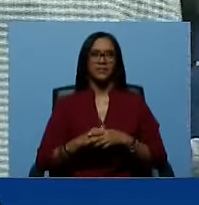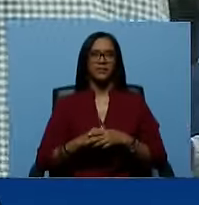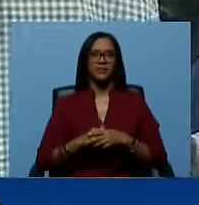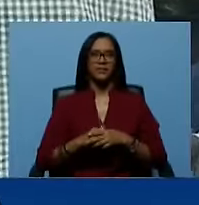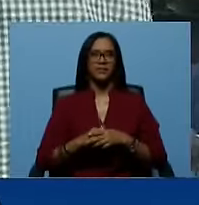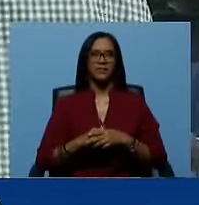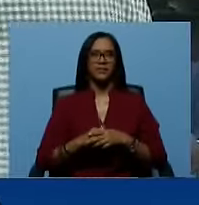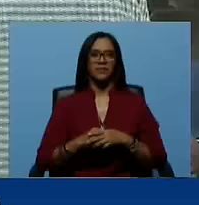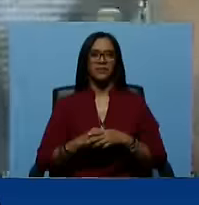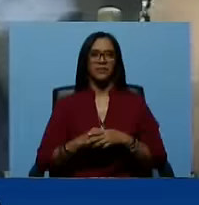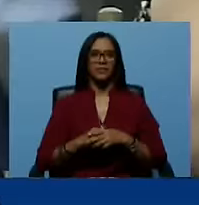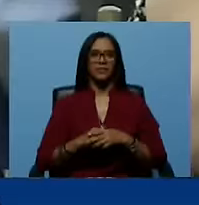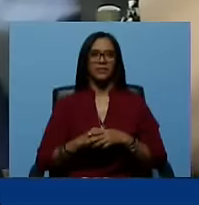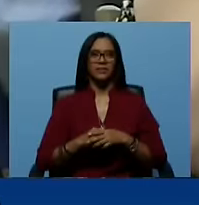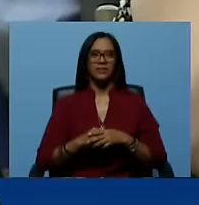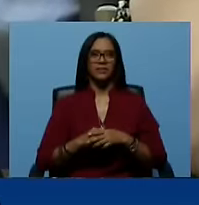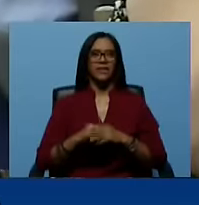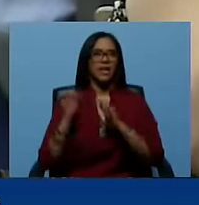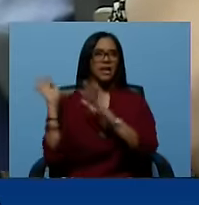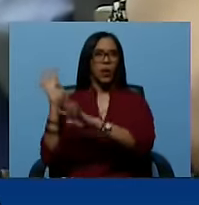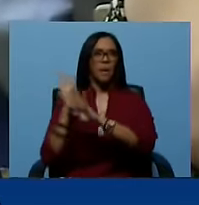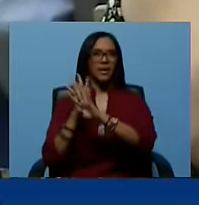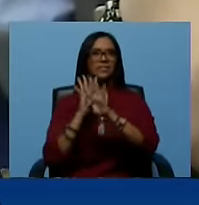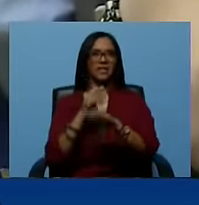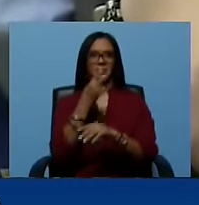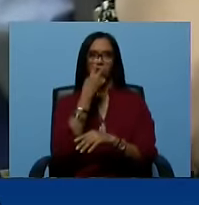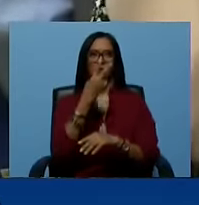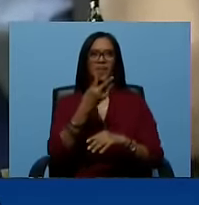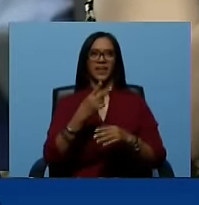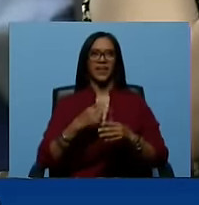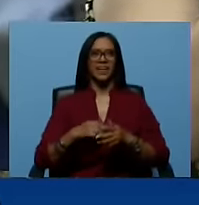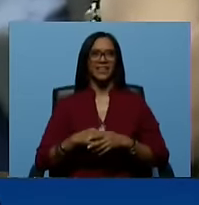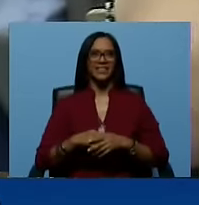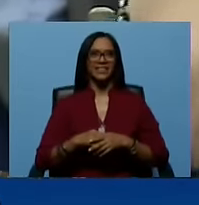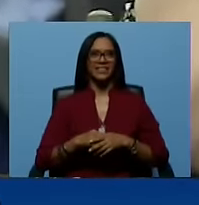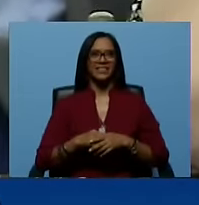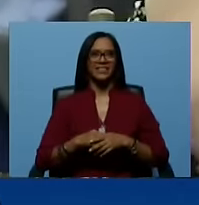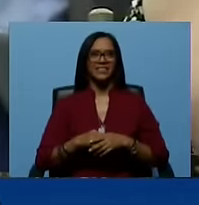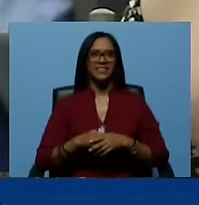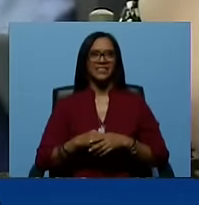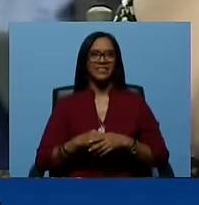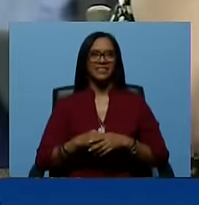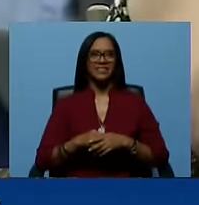¿Ah? Ellos marcharon, yo los vi. ¿Ah?